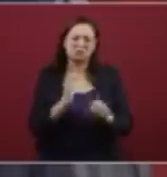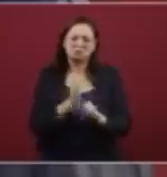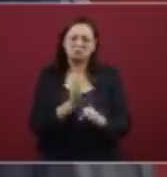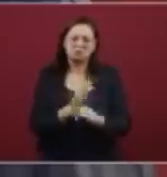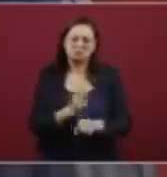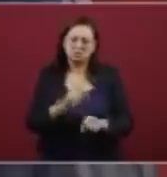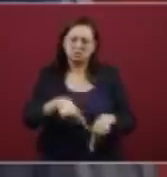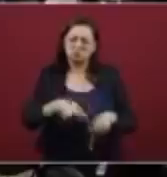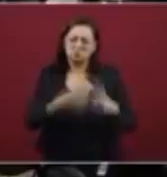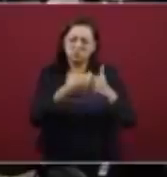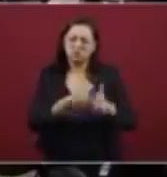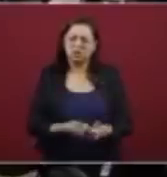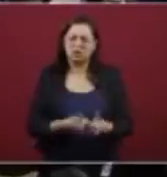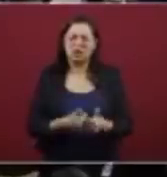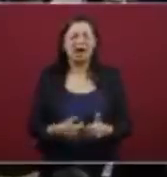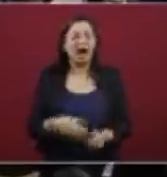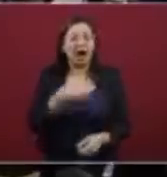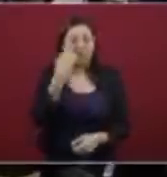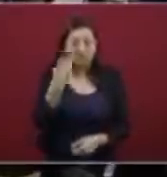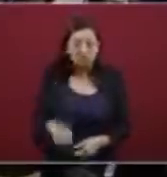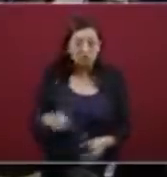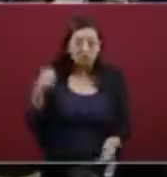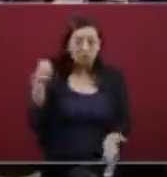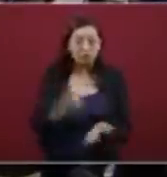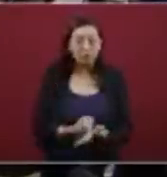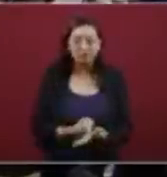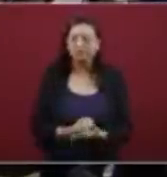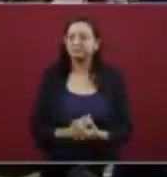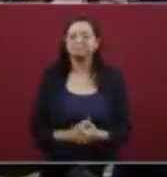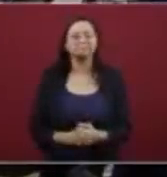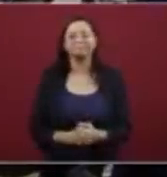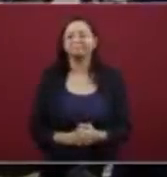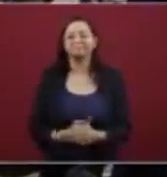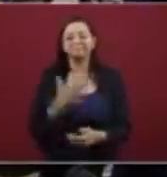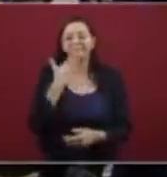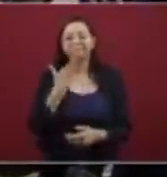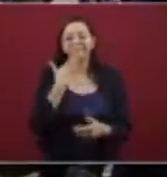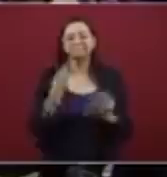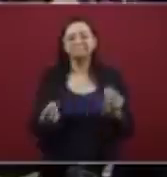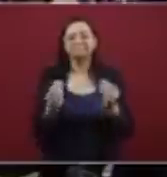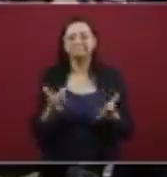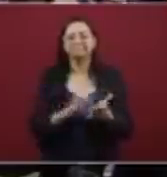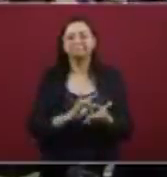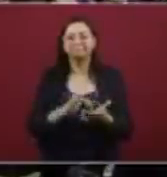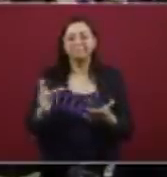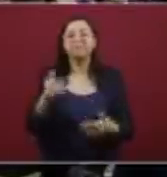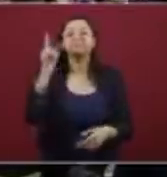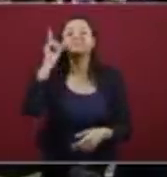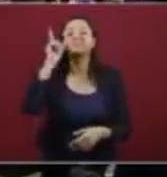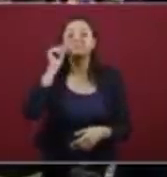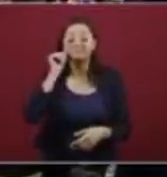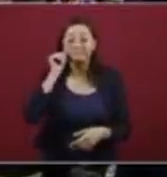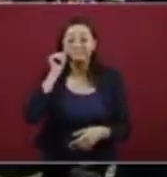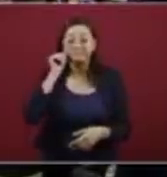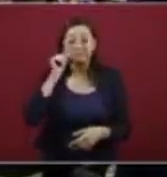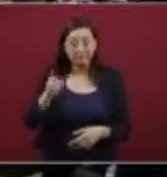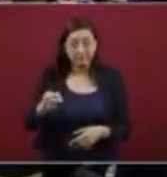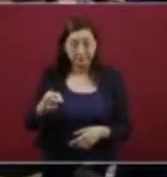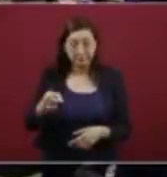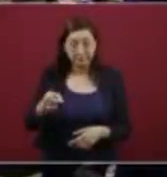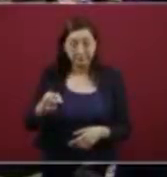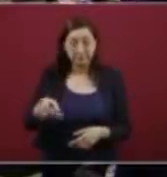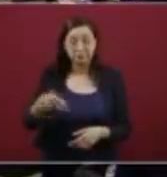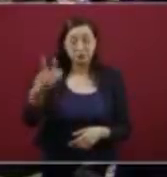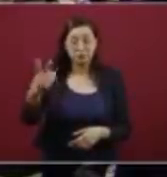laborando. Nada por la fuerza. Muy bien, muchas gracias. Mañana eres